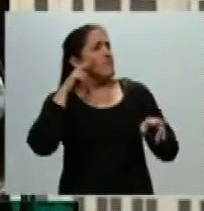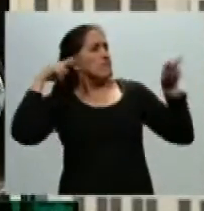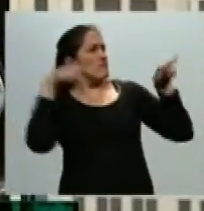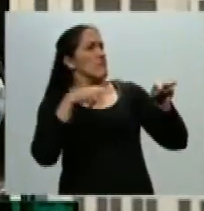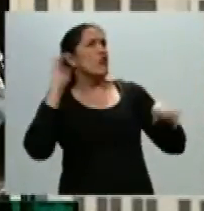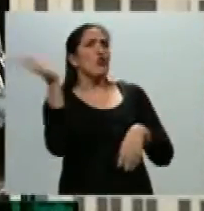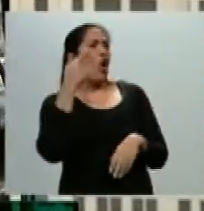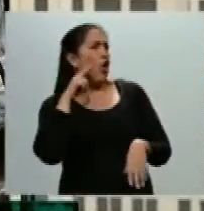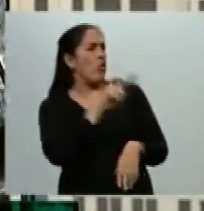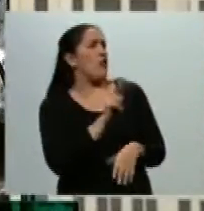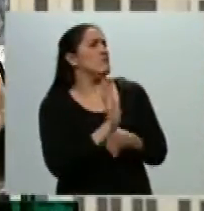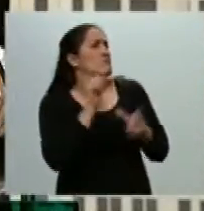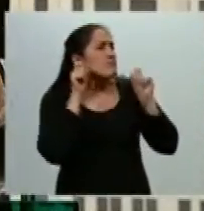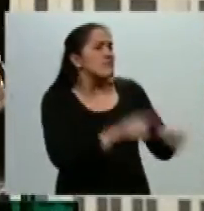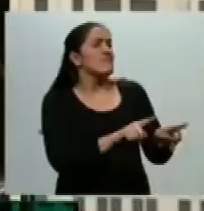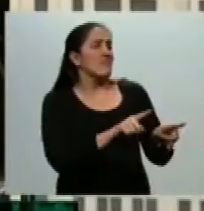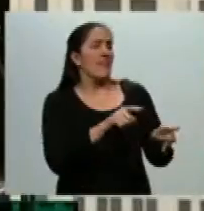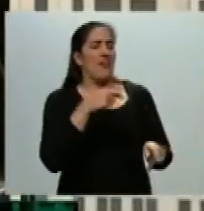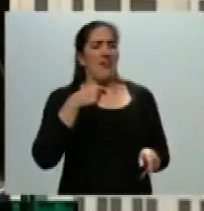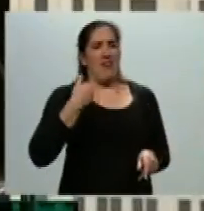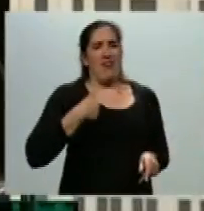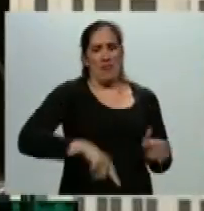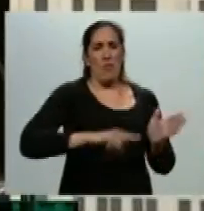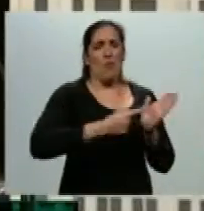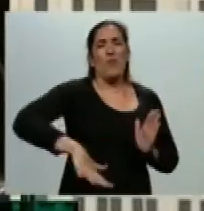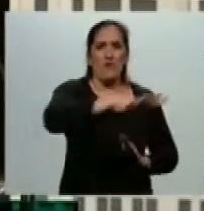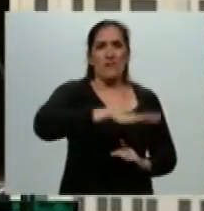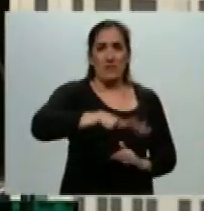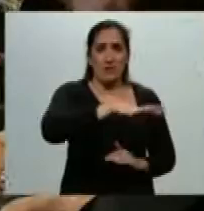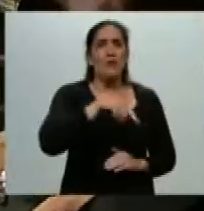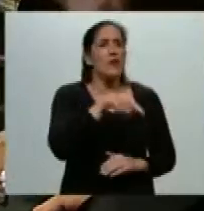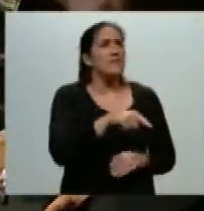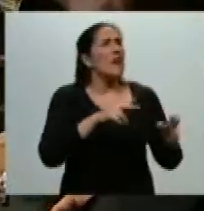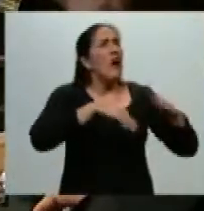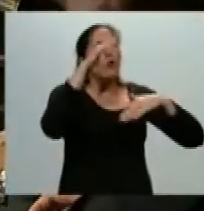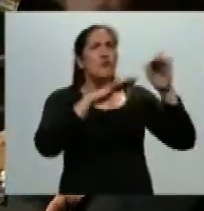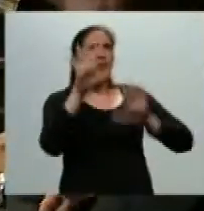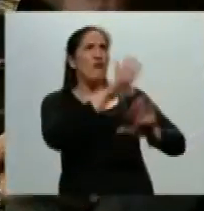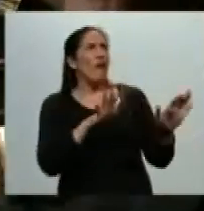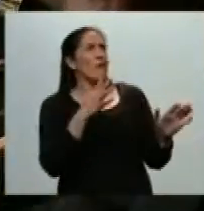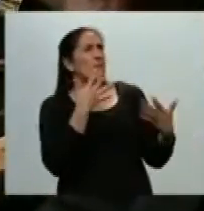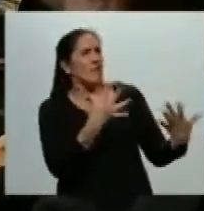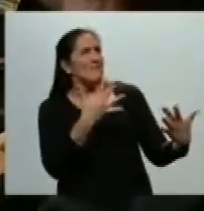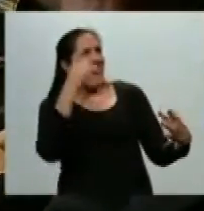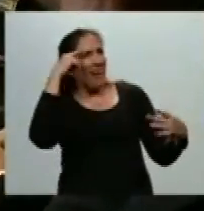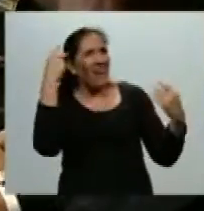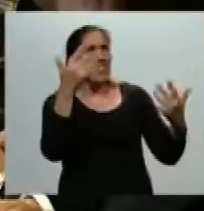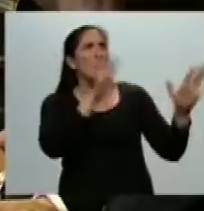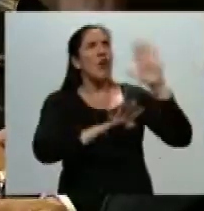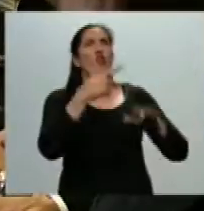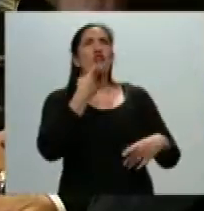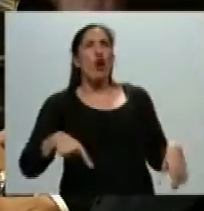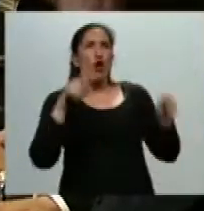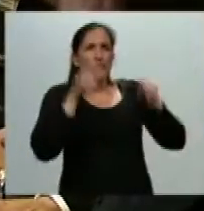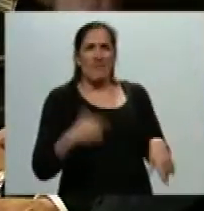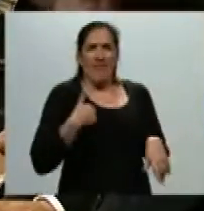de todos los argentinos. Creemos que este edificio, por su originalidad, por su creatividad, por sus colores, por